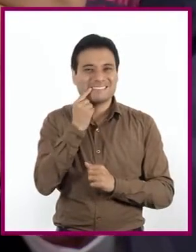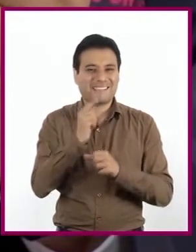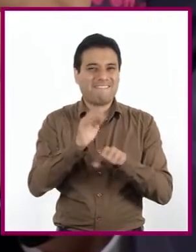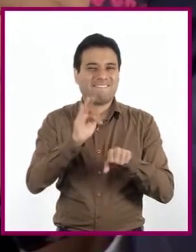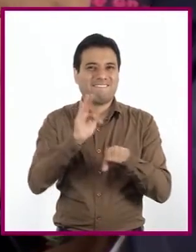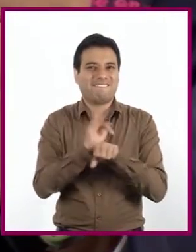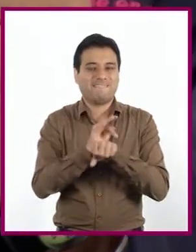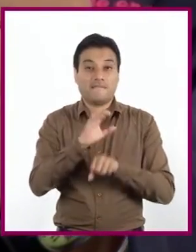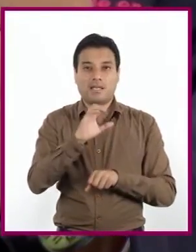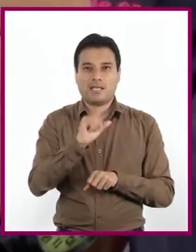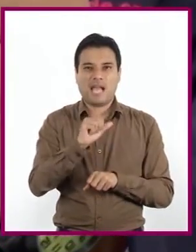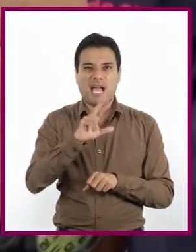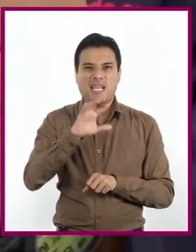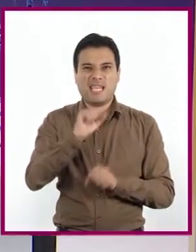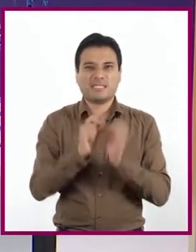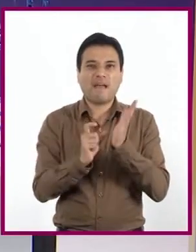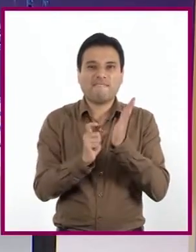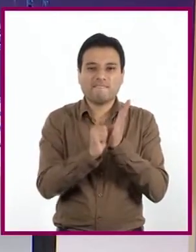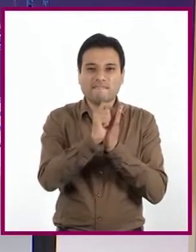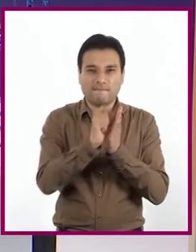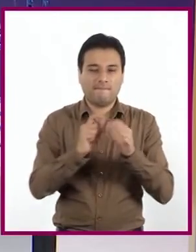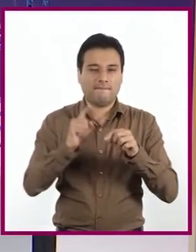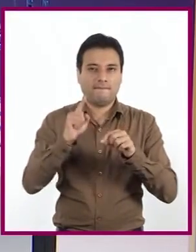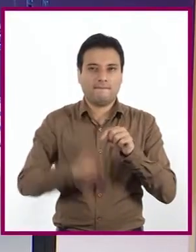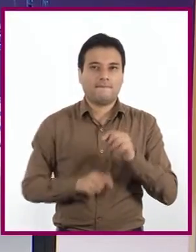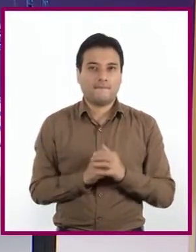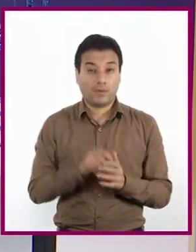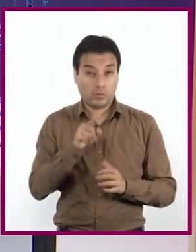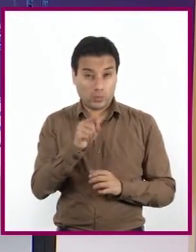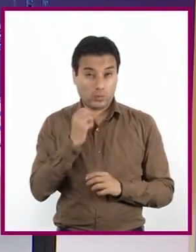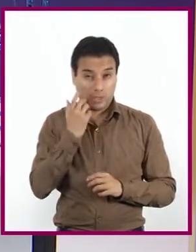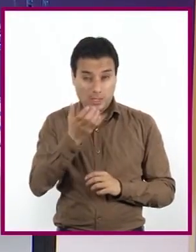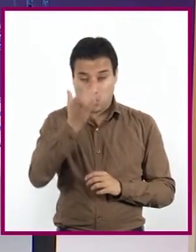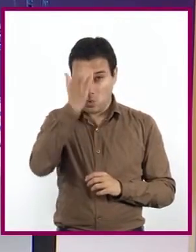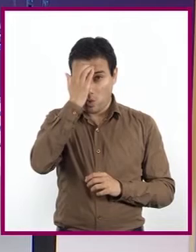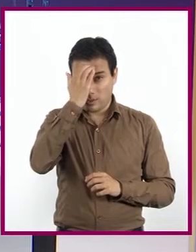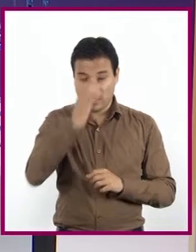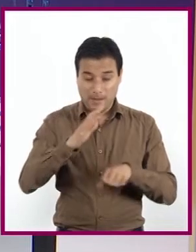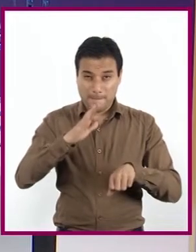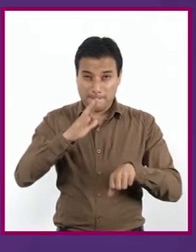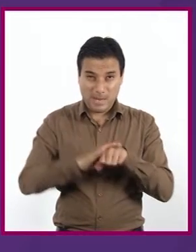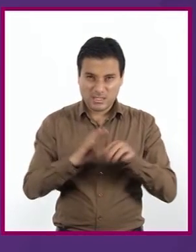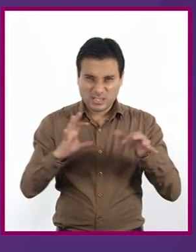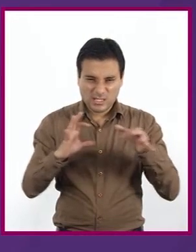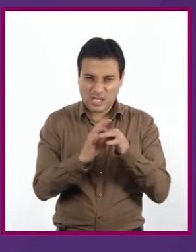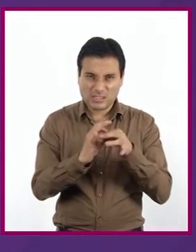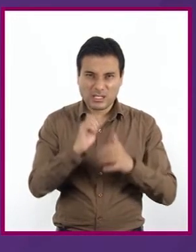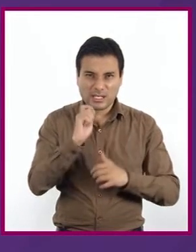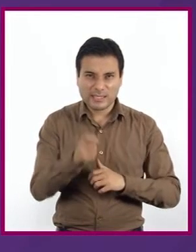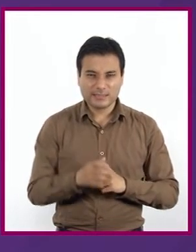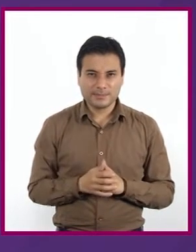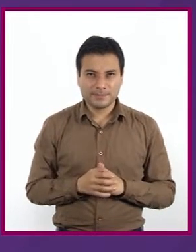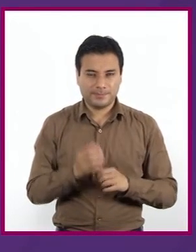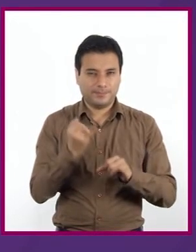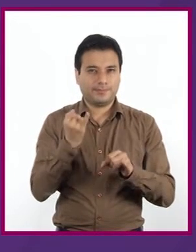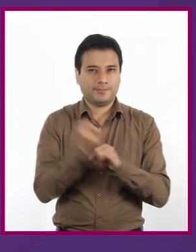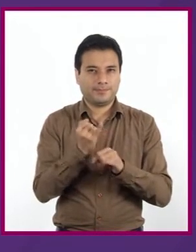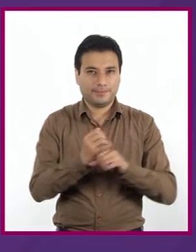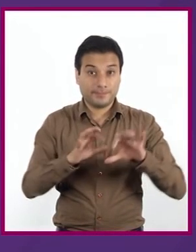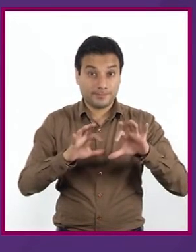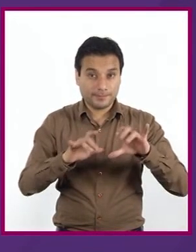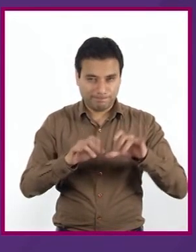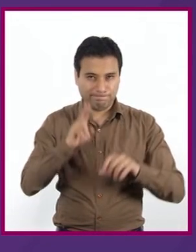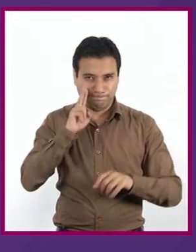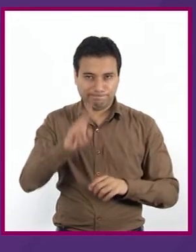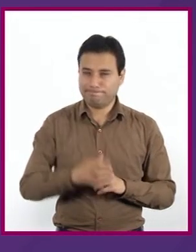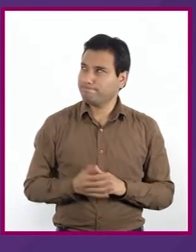previniendo caries, entre otros. Si quieres saber más acerca de los enlaces químicos, consulta la página que aparece